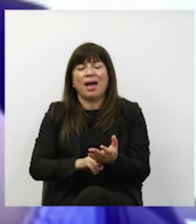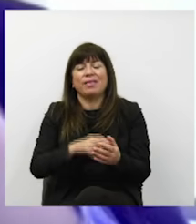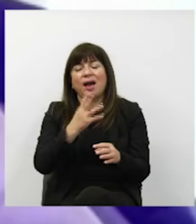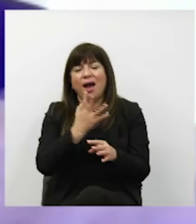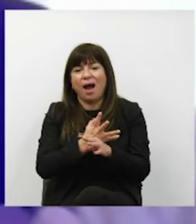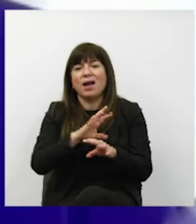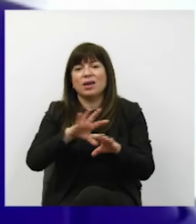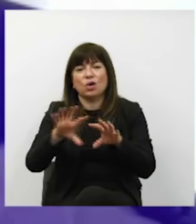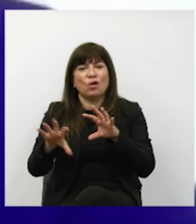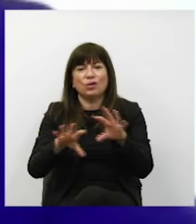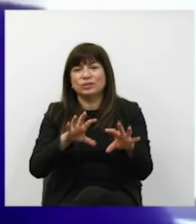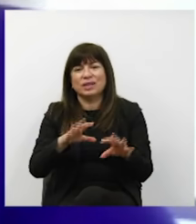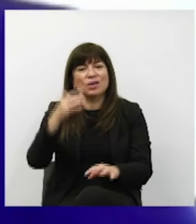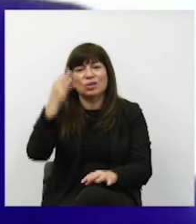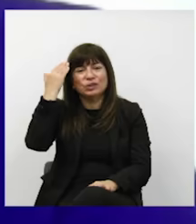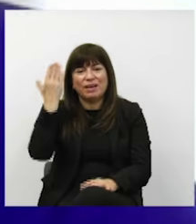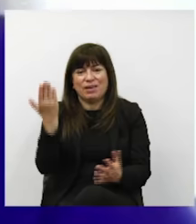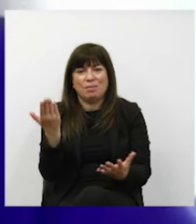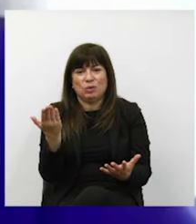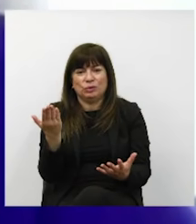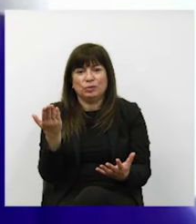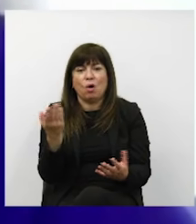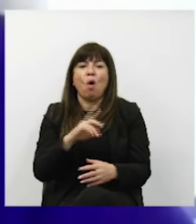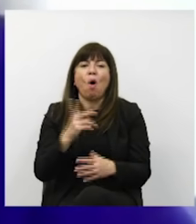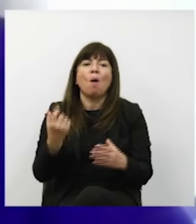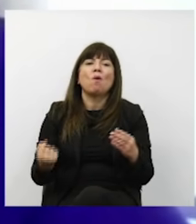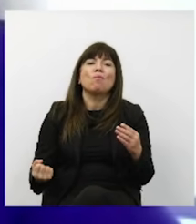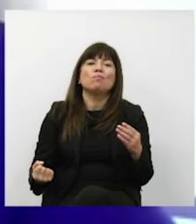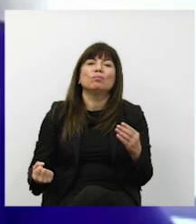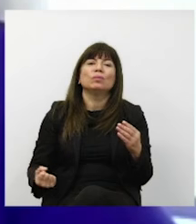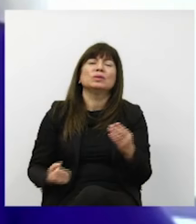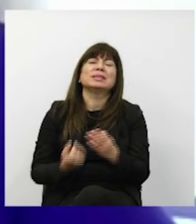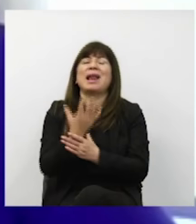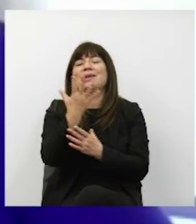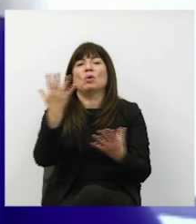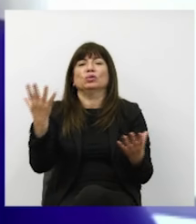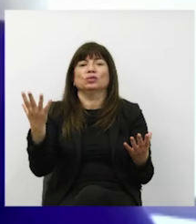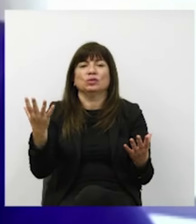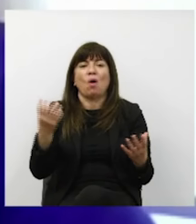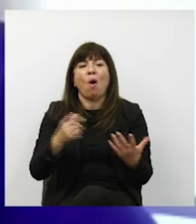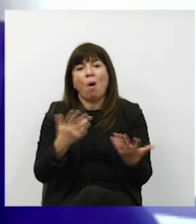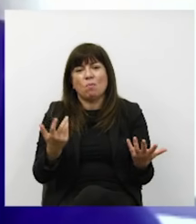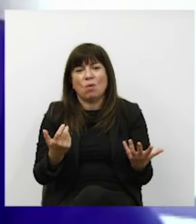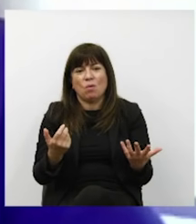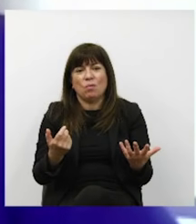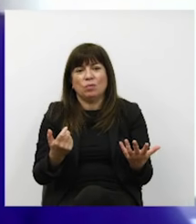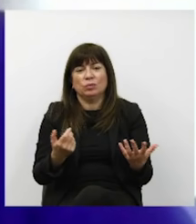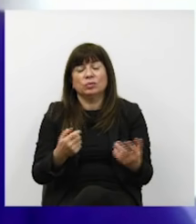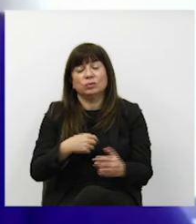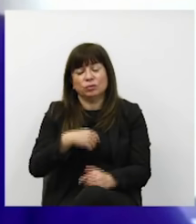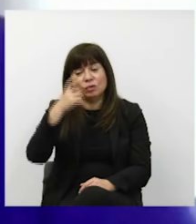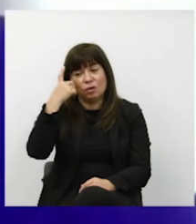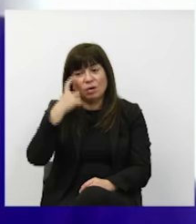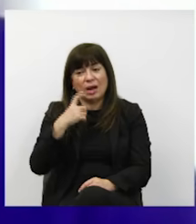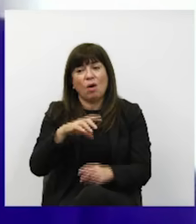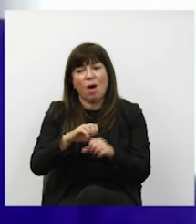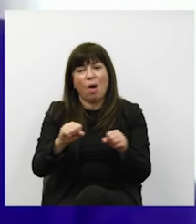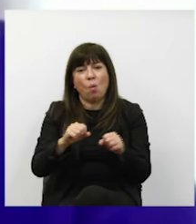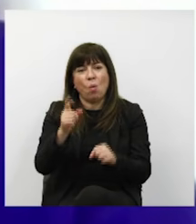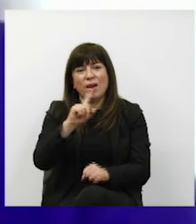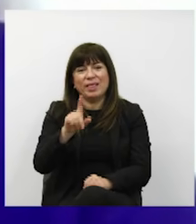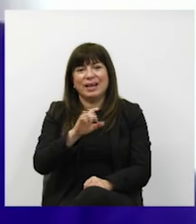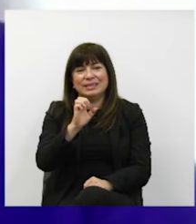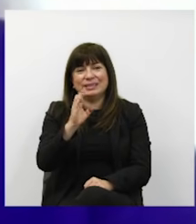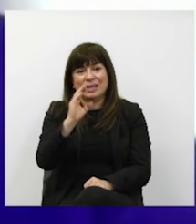saliendo del mar bravío. Entonces, ¿cómo salimos? Aunque sé que no es el tema de ahora. Yo creo que en eso estoy con Sebastián, a pesar que al principio pensé que me